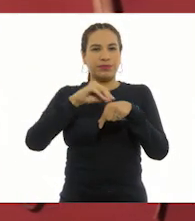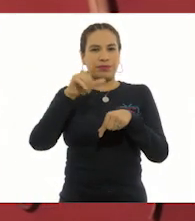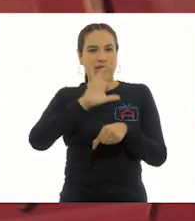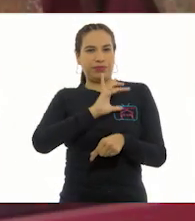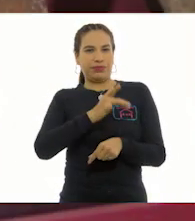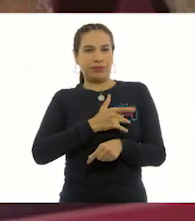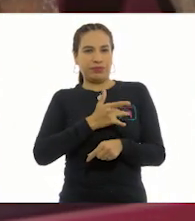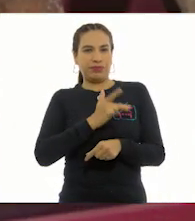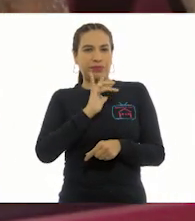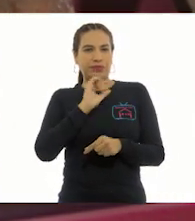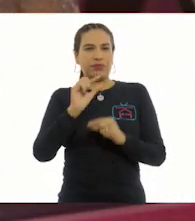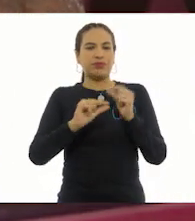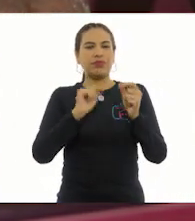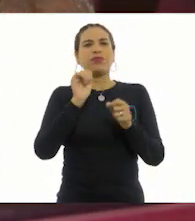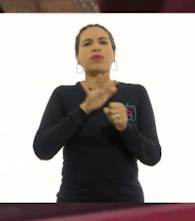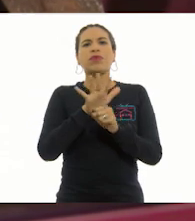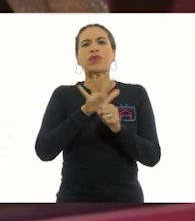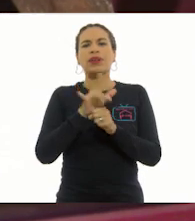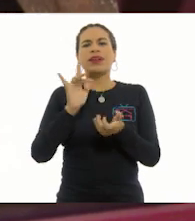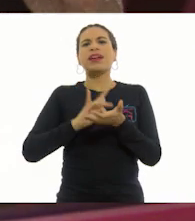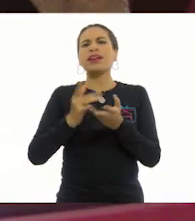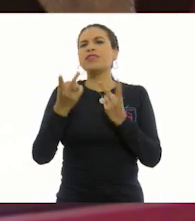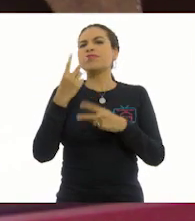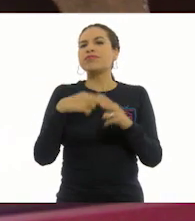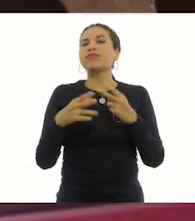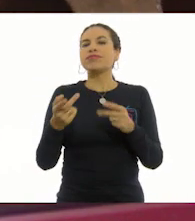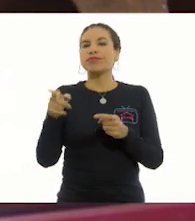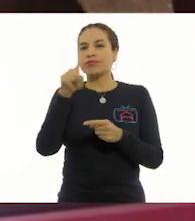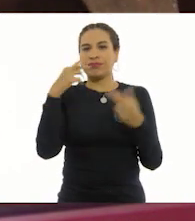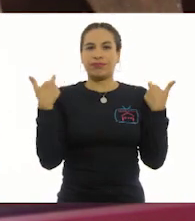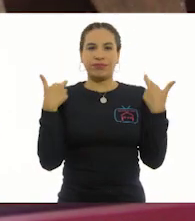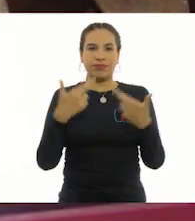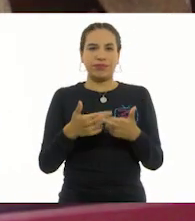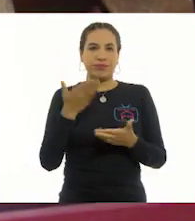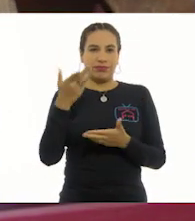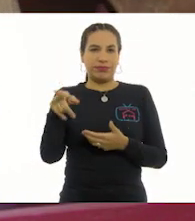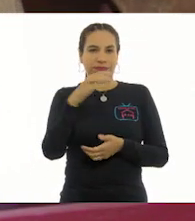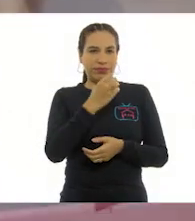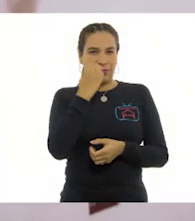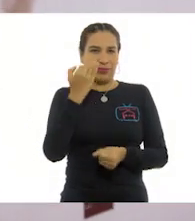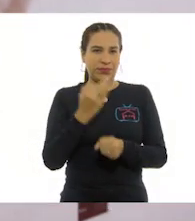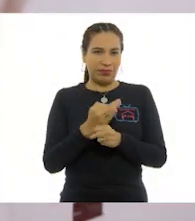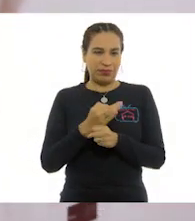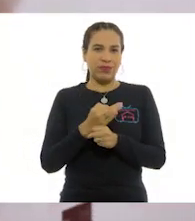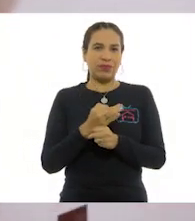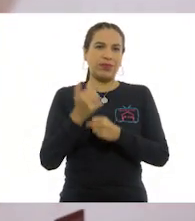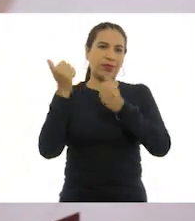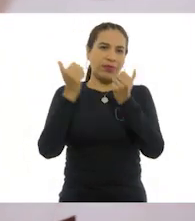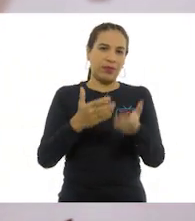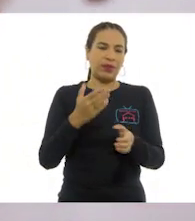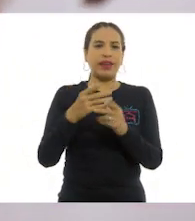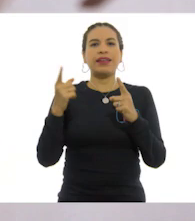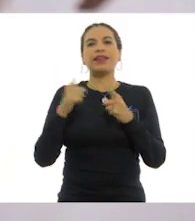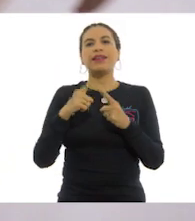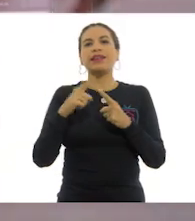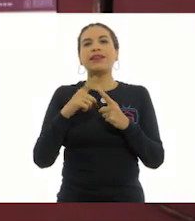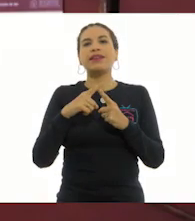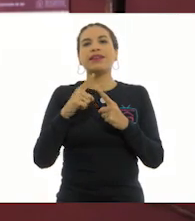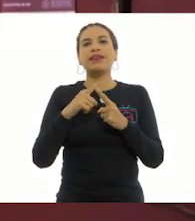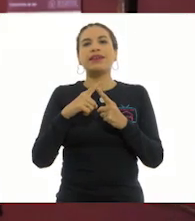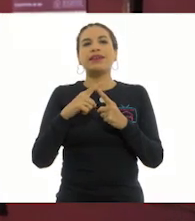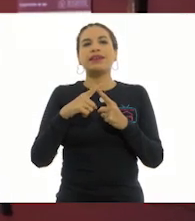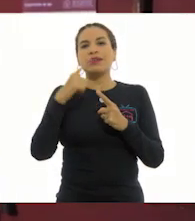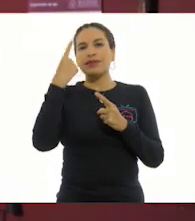colección poco a poco, particularmente gracias a que los profesores les pedían a los estudiantes que trajeran como tarea de su